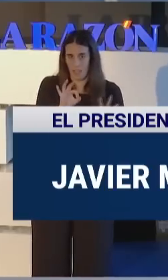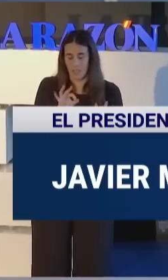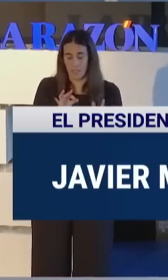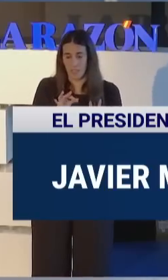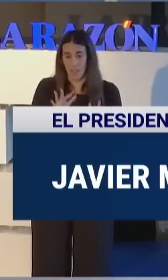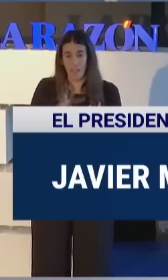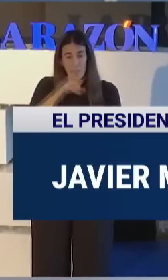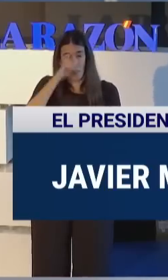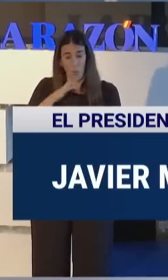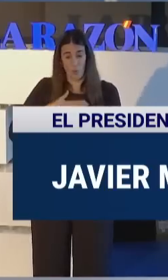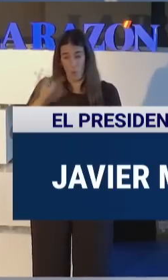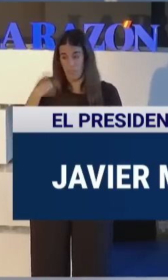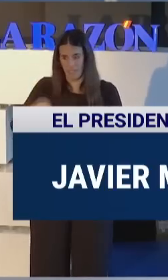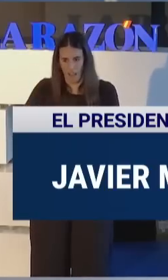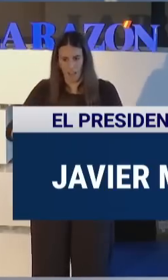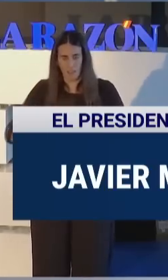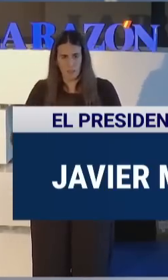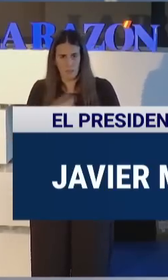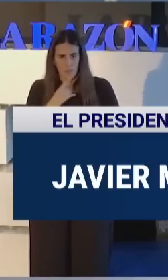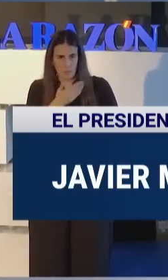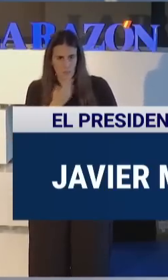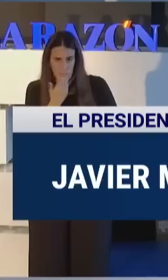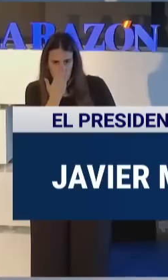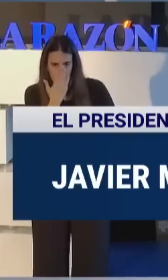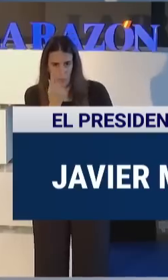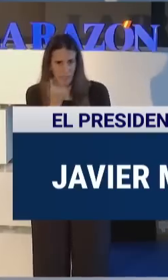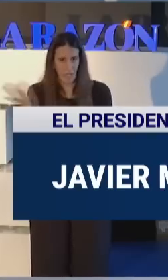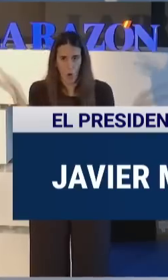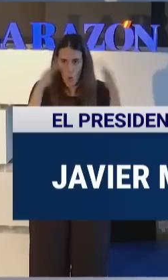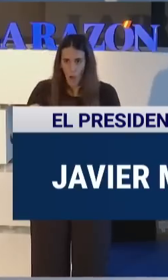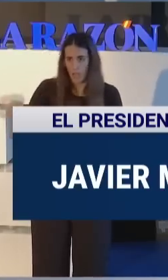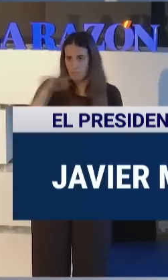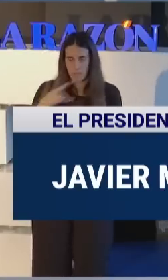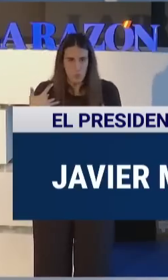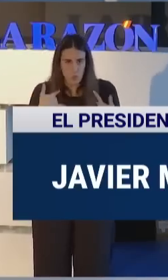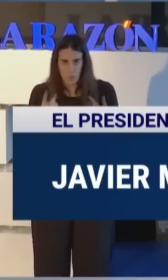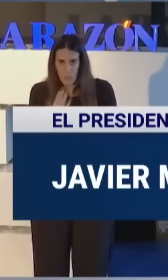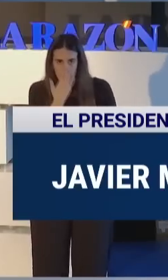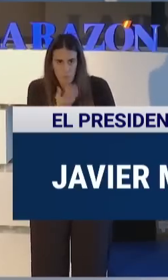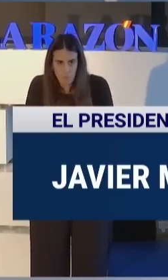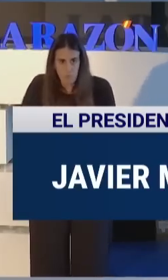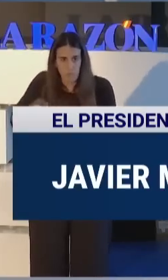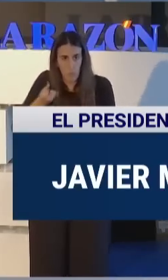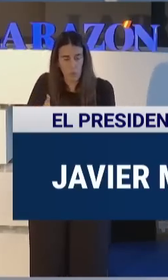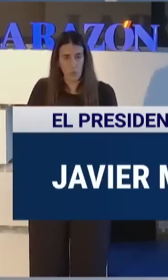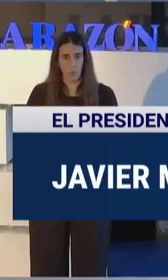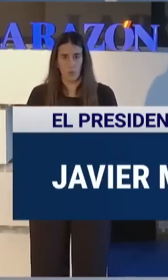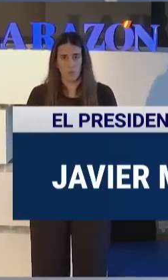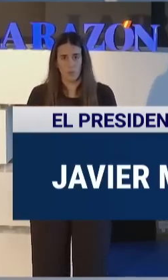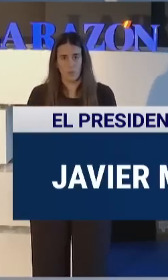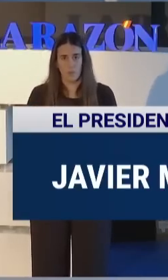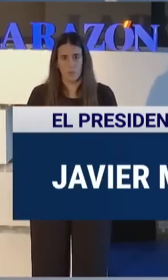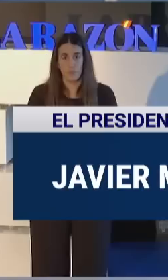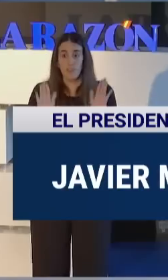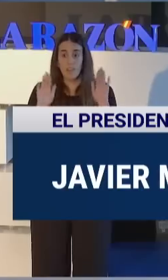asumo, a la gente le digo, no hay plata, va a doler, digamos, vamos a hacer esto. Digo, cosa que nadie